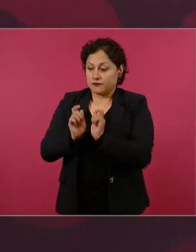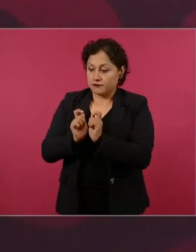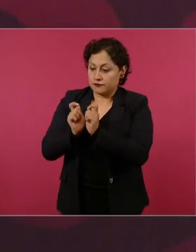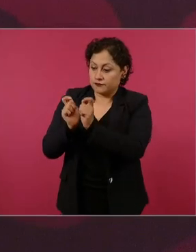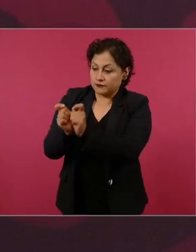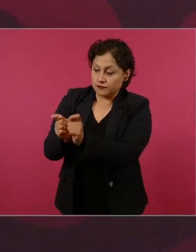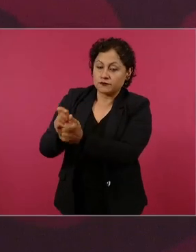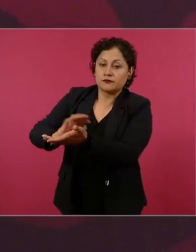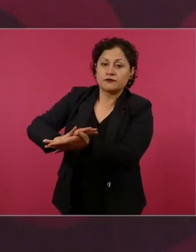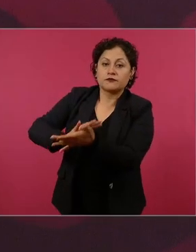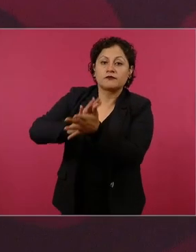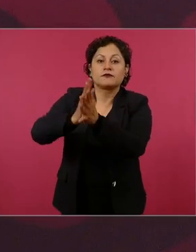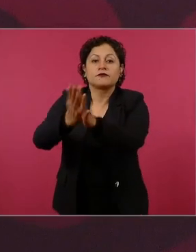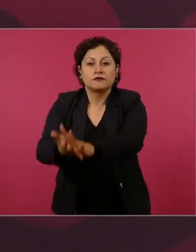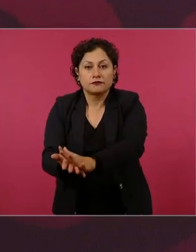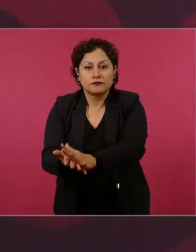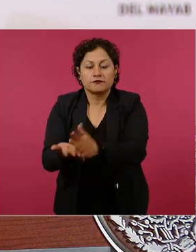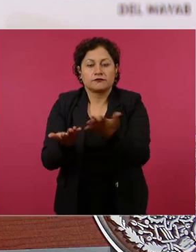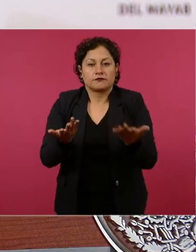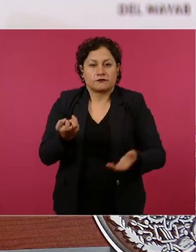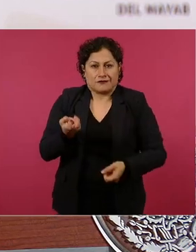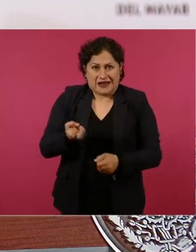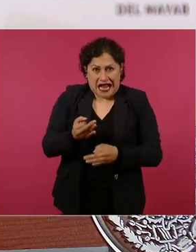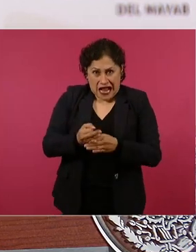¿En dónde?